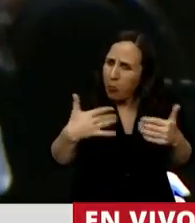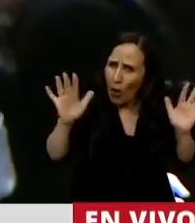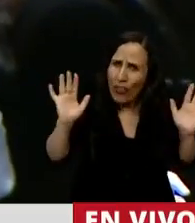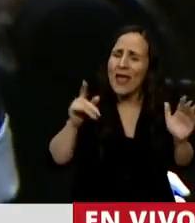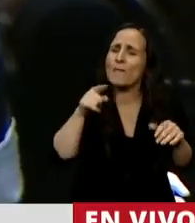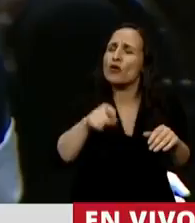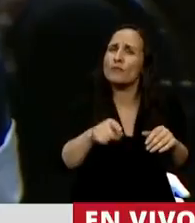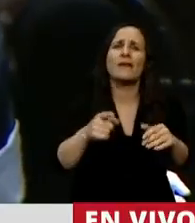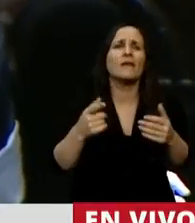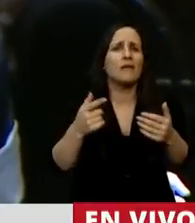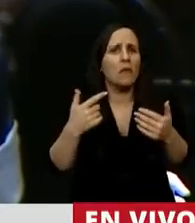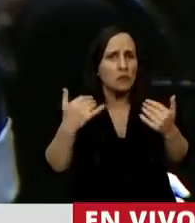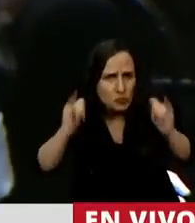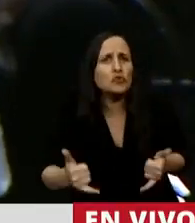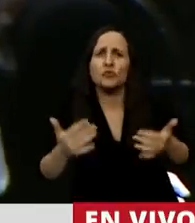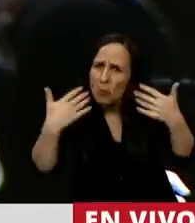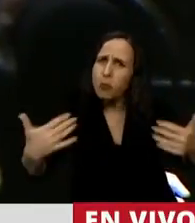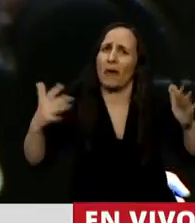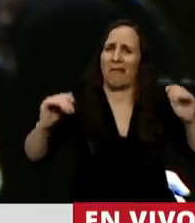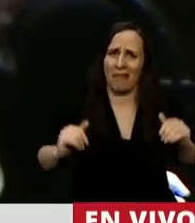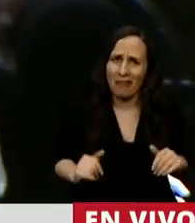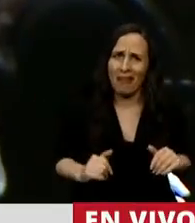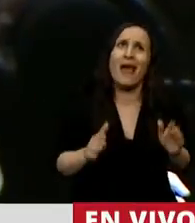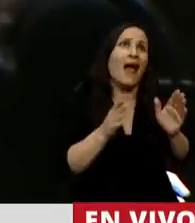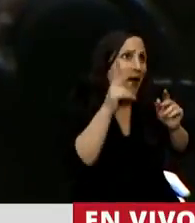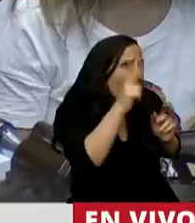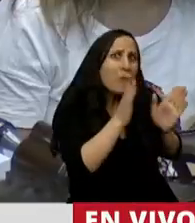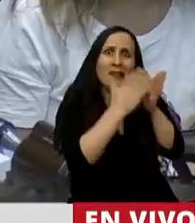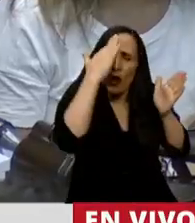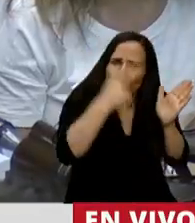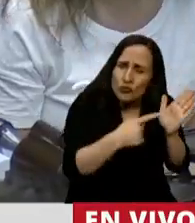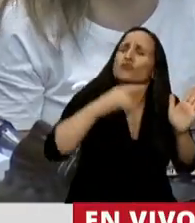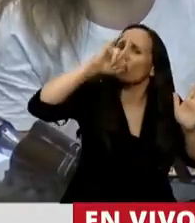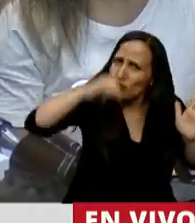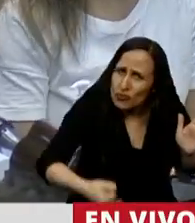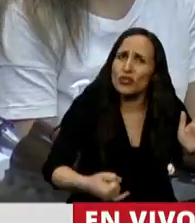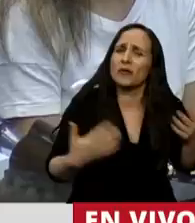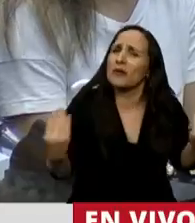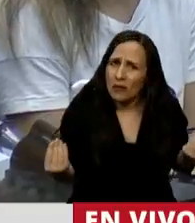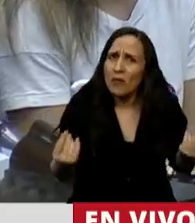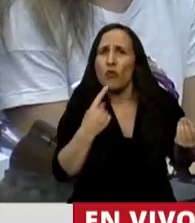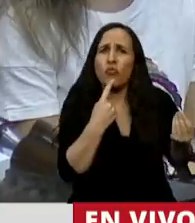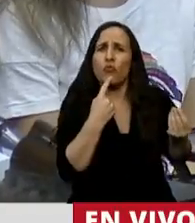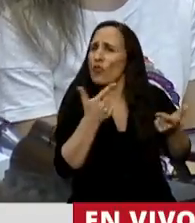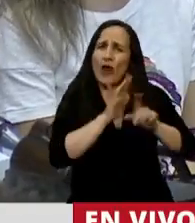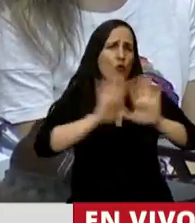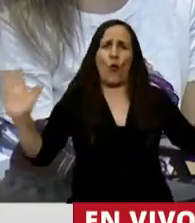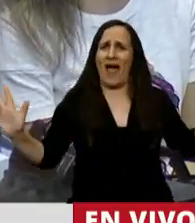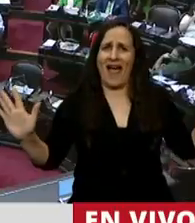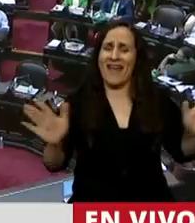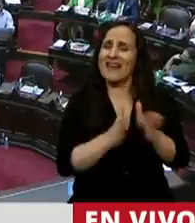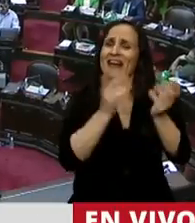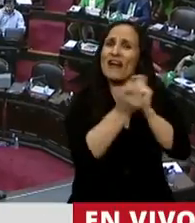convencional? La respuesta es que sí. La respuesta es que sí, no hay ninguna duda. Basta remitirse al debate de la